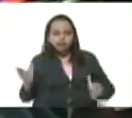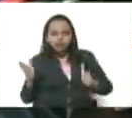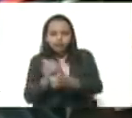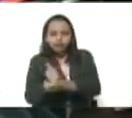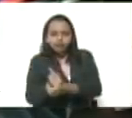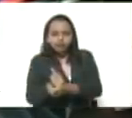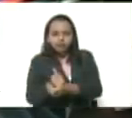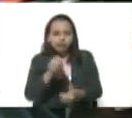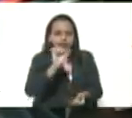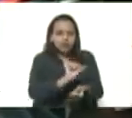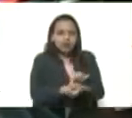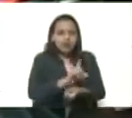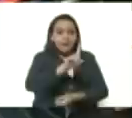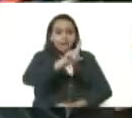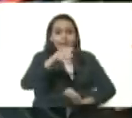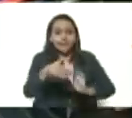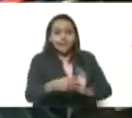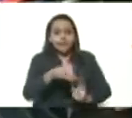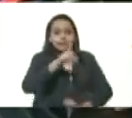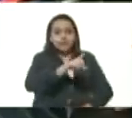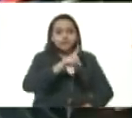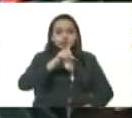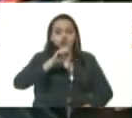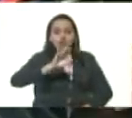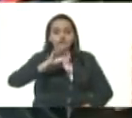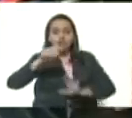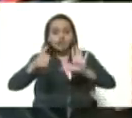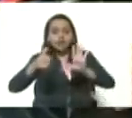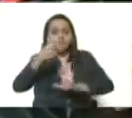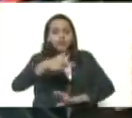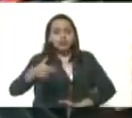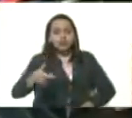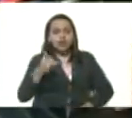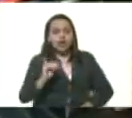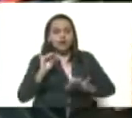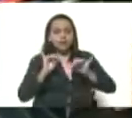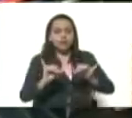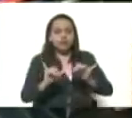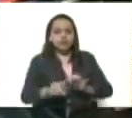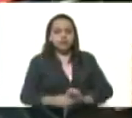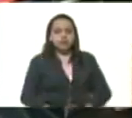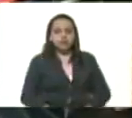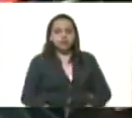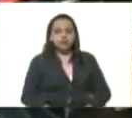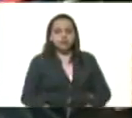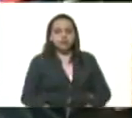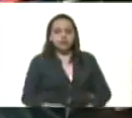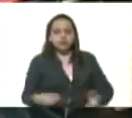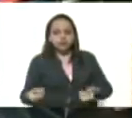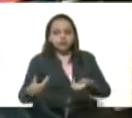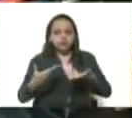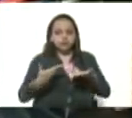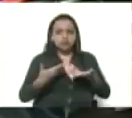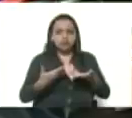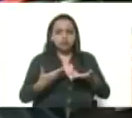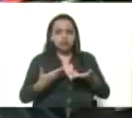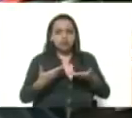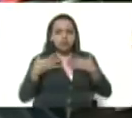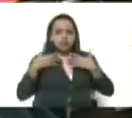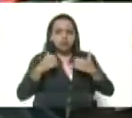y capturar 1.136 personas, las cuales han sido inmediatamente puestas al protocolo de